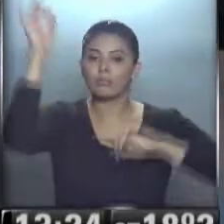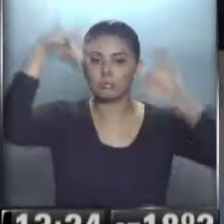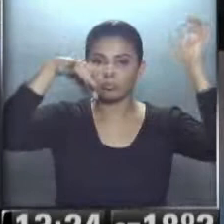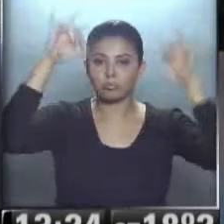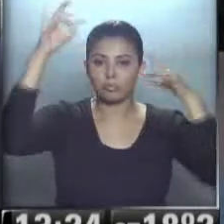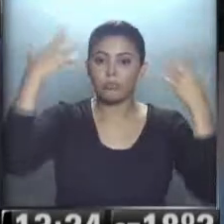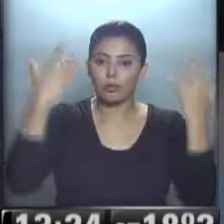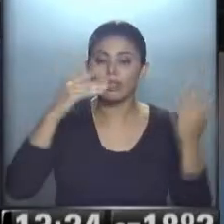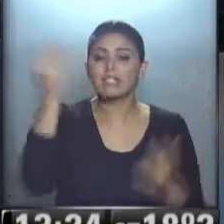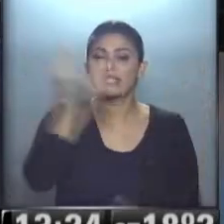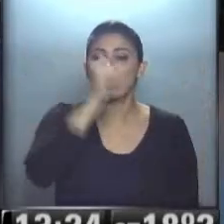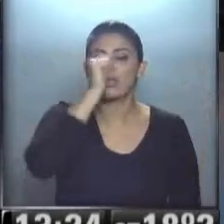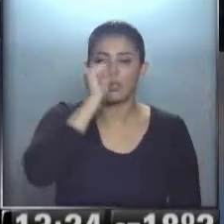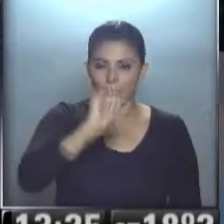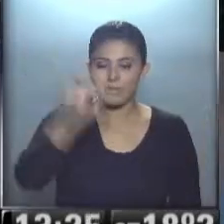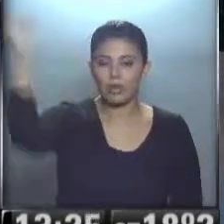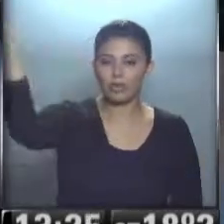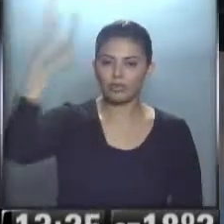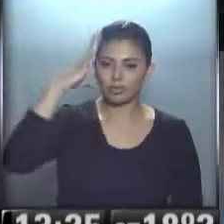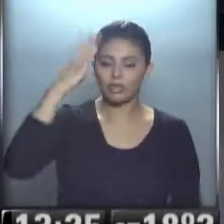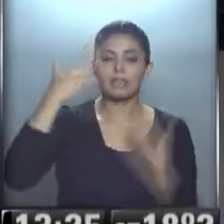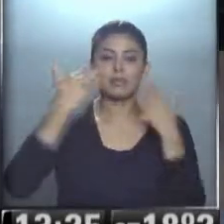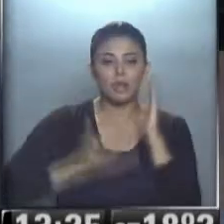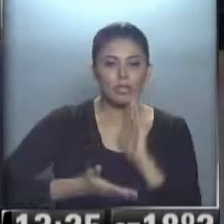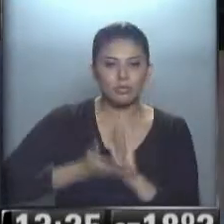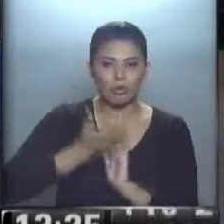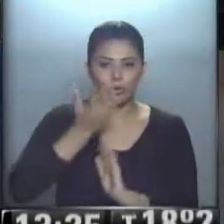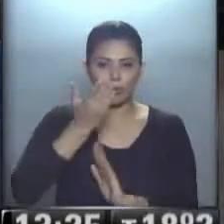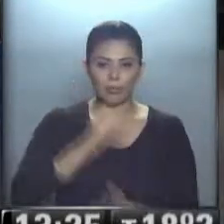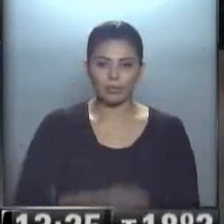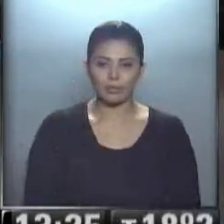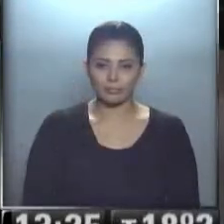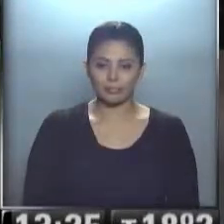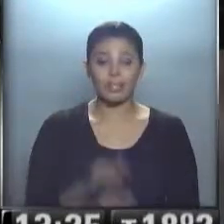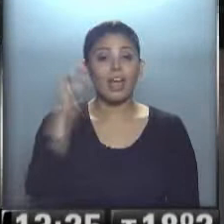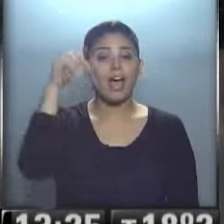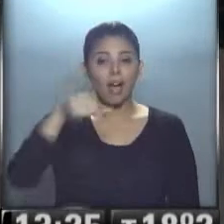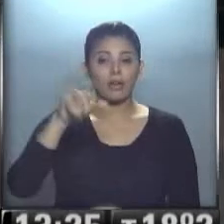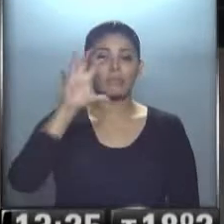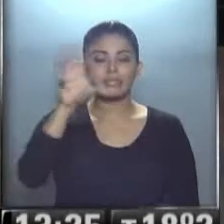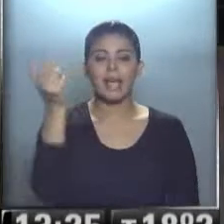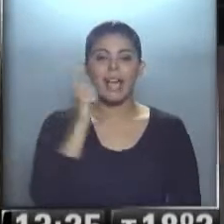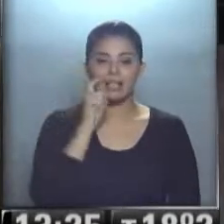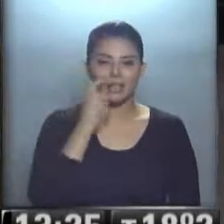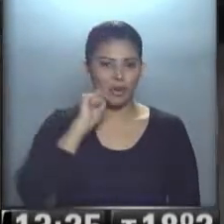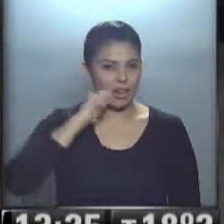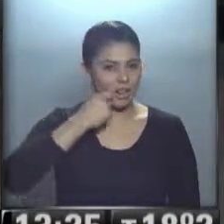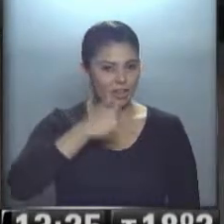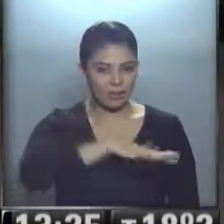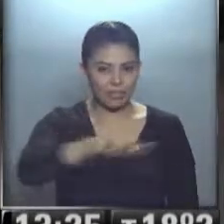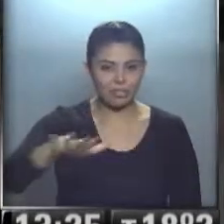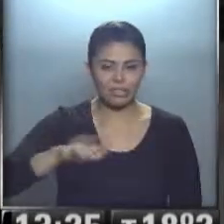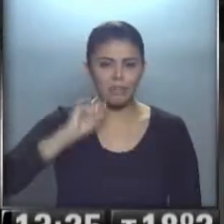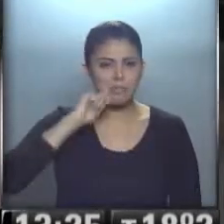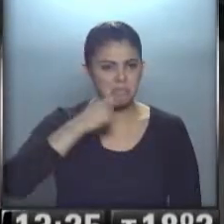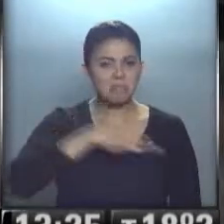probables. Sábado y domingo a pleno sol y ascenso de temperatura. Y nos fuimos a Entre Ríos, qué lindo lugar, ¿eh? Hay muy